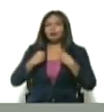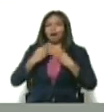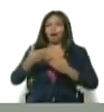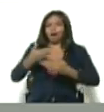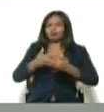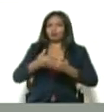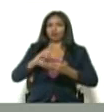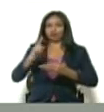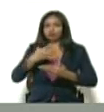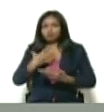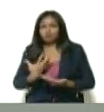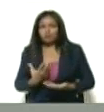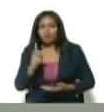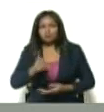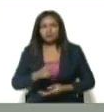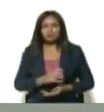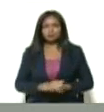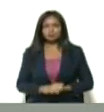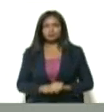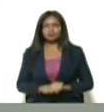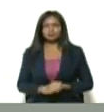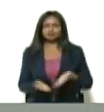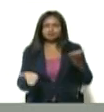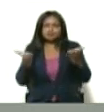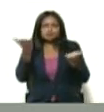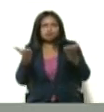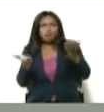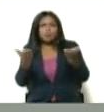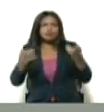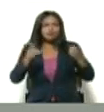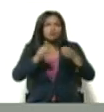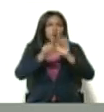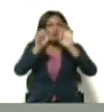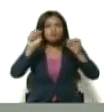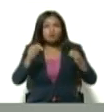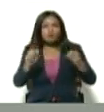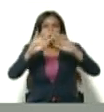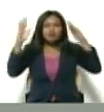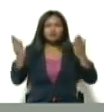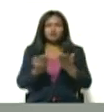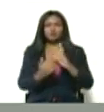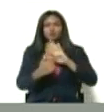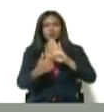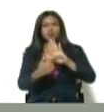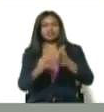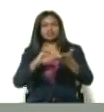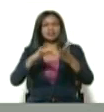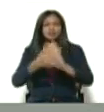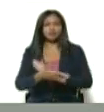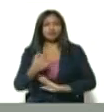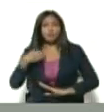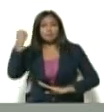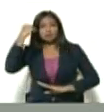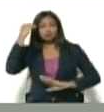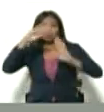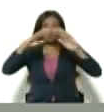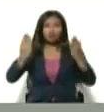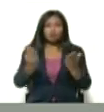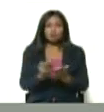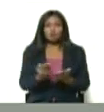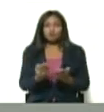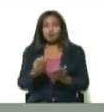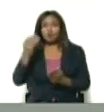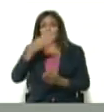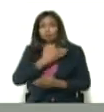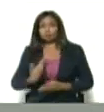finalmente, el contraste de estos mundos muestra las contradicciones. Yo creo que el mundo, presidente, no podía